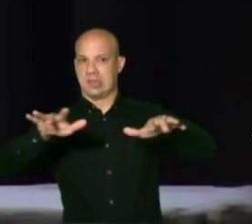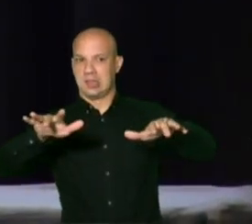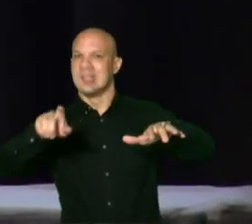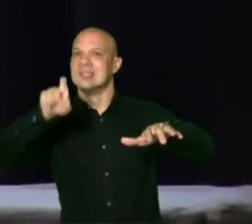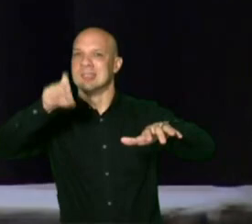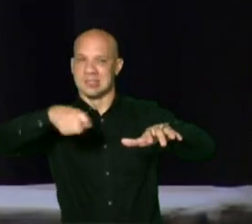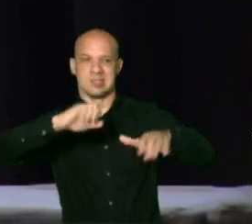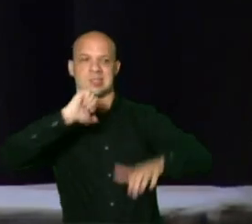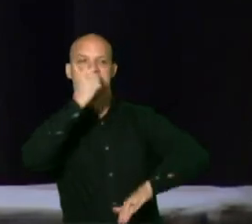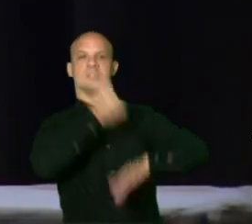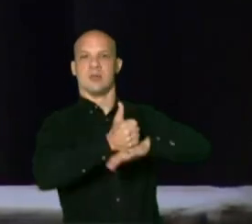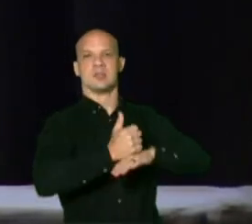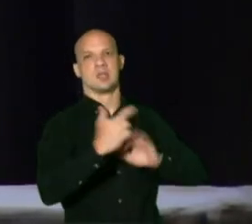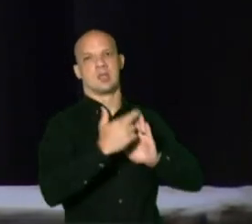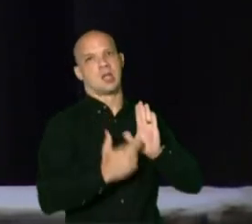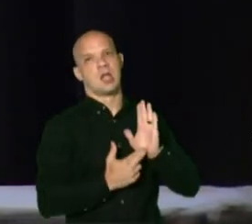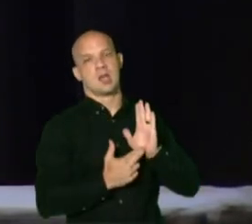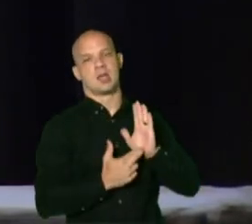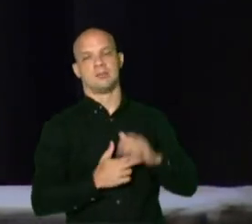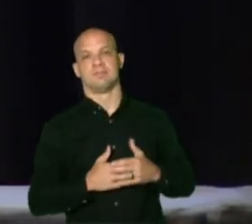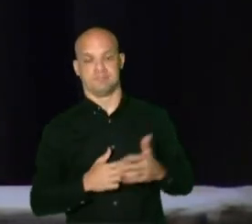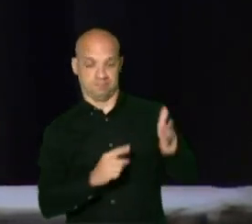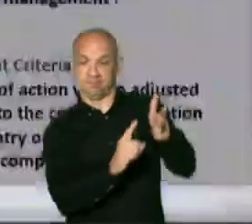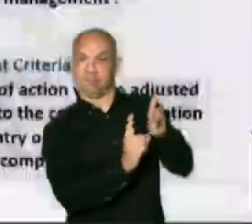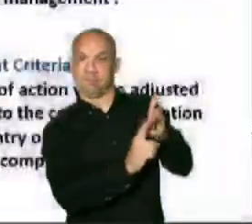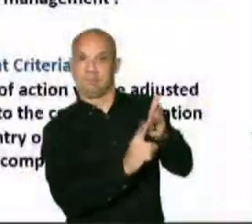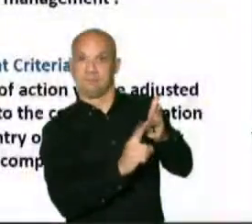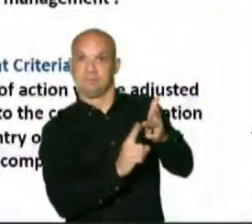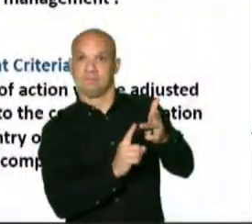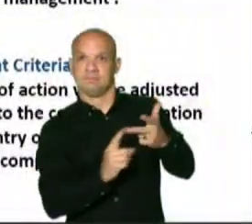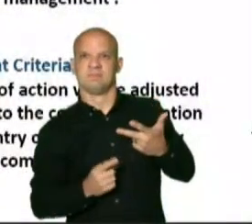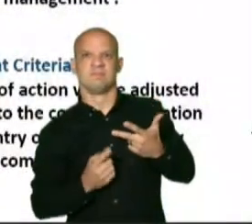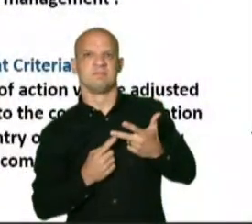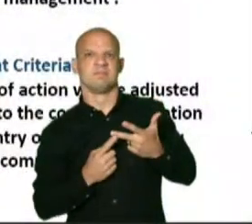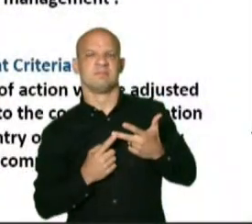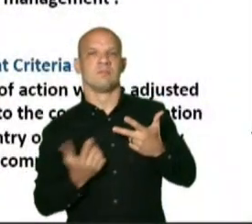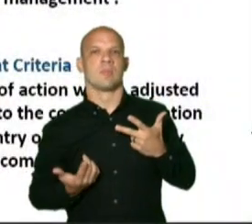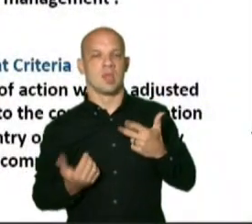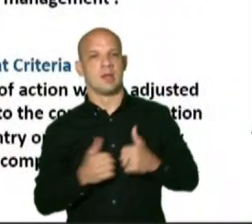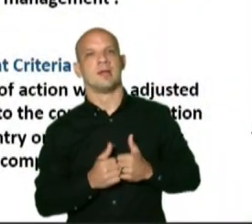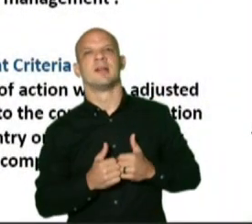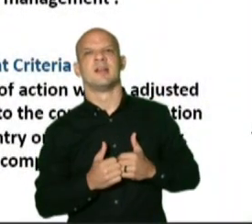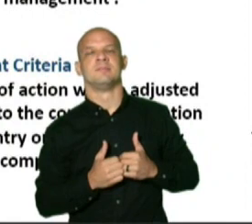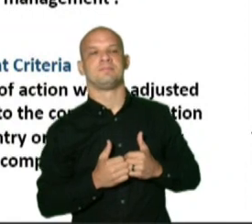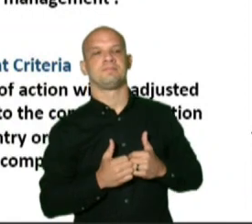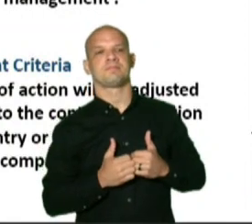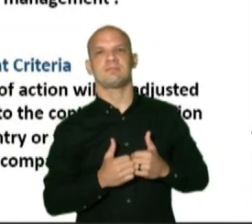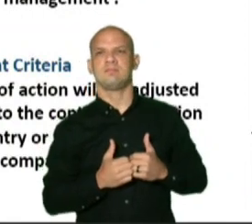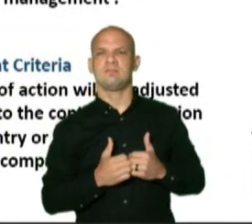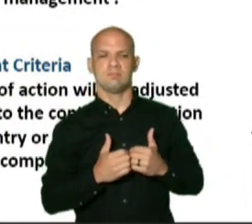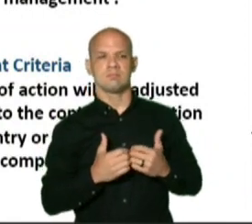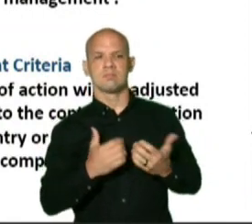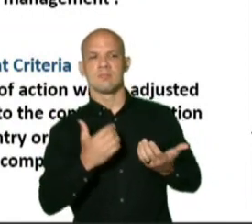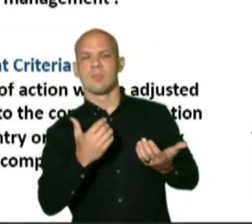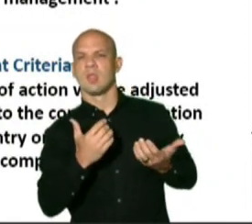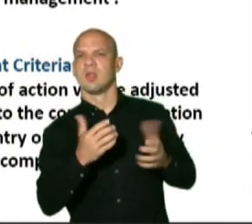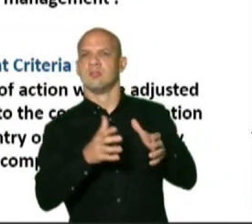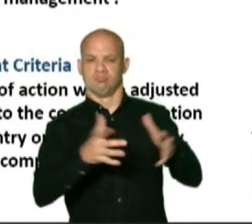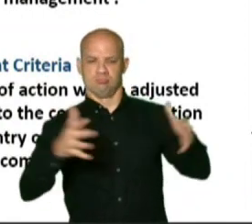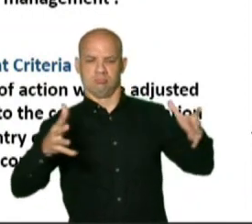se establezca. El tercer requisito establece unos elementos de volumen, unos criterios de volumen, ¿verdad? Así que no